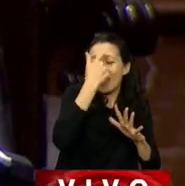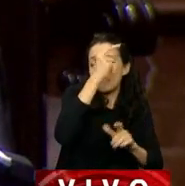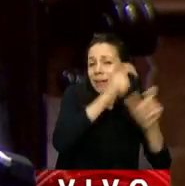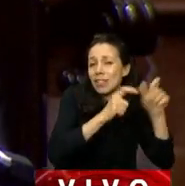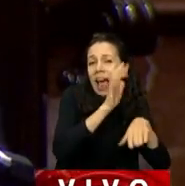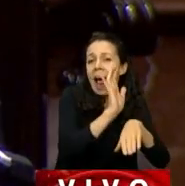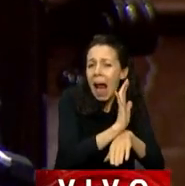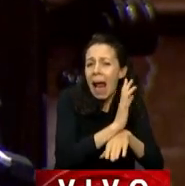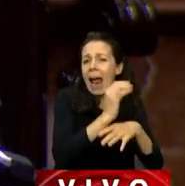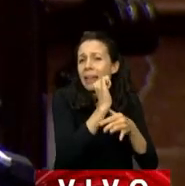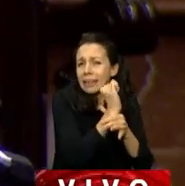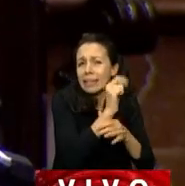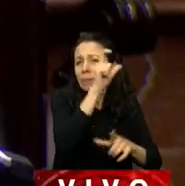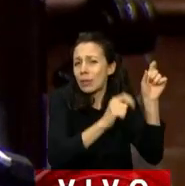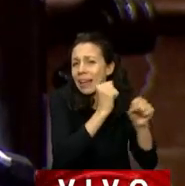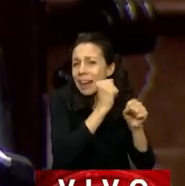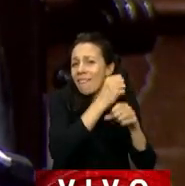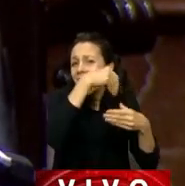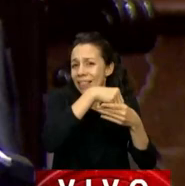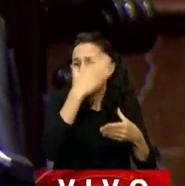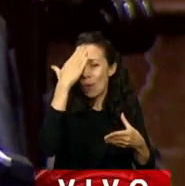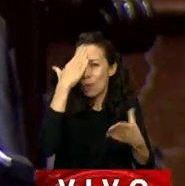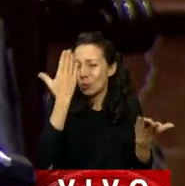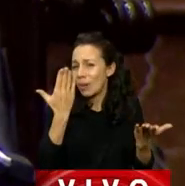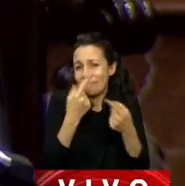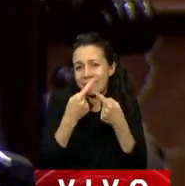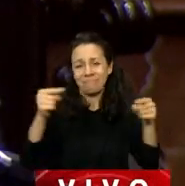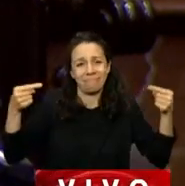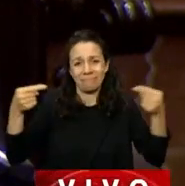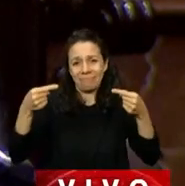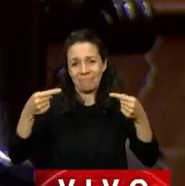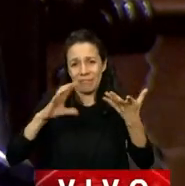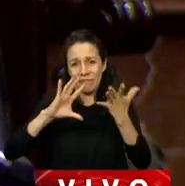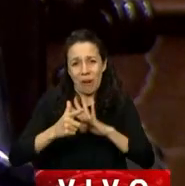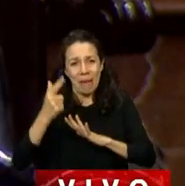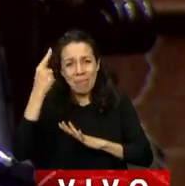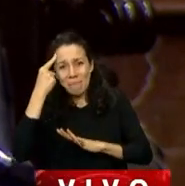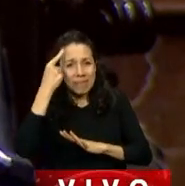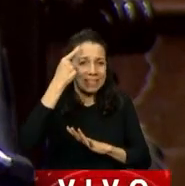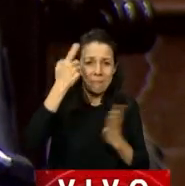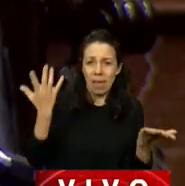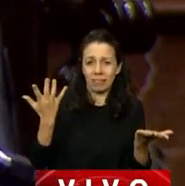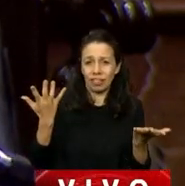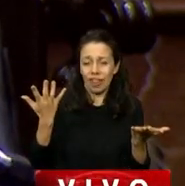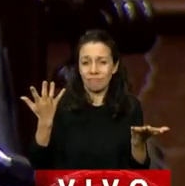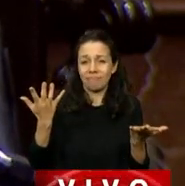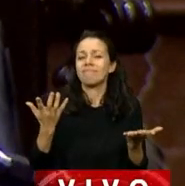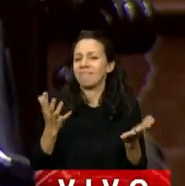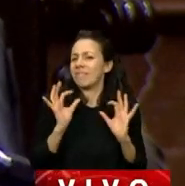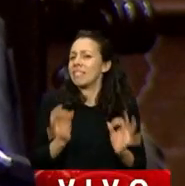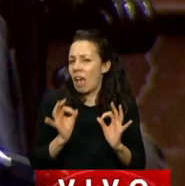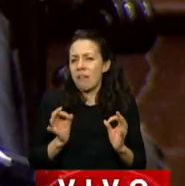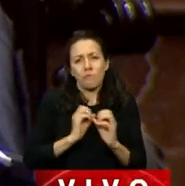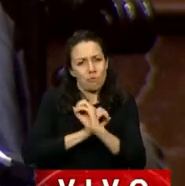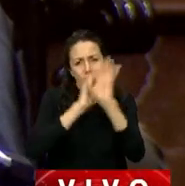de los trabajadores y trabajadoras de la cultura. Respondemos a lógicas y a razones muy distintas, eso está claro, y